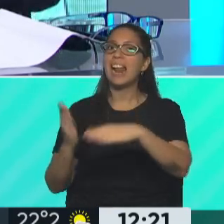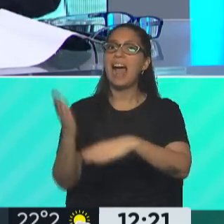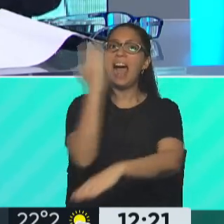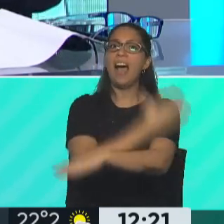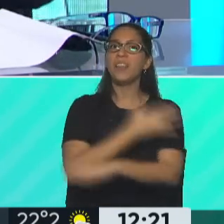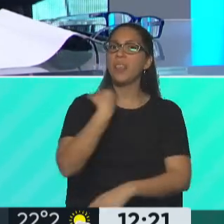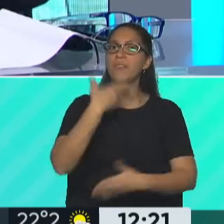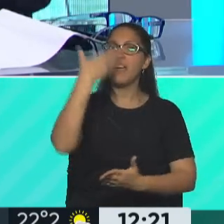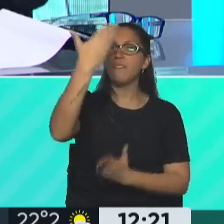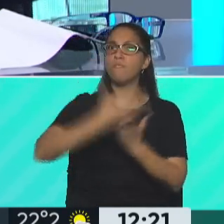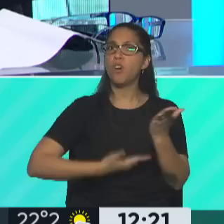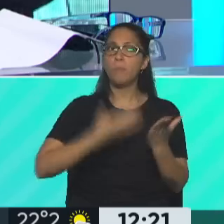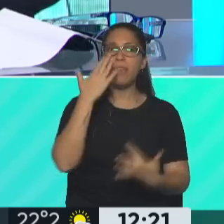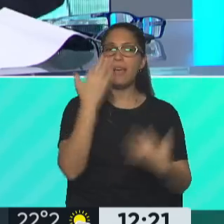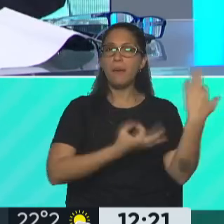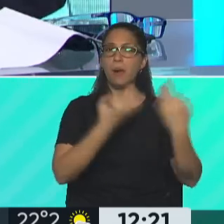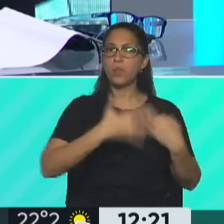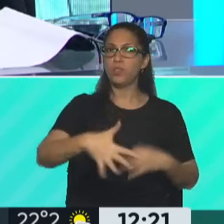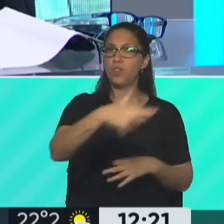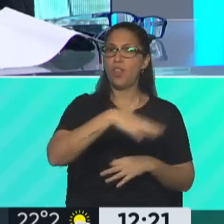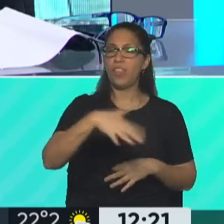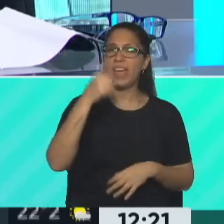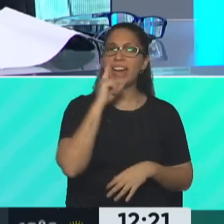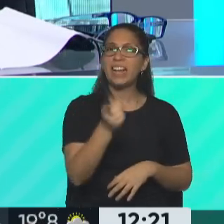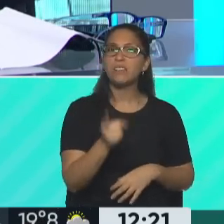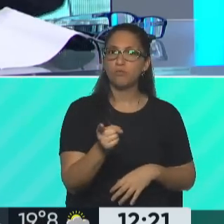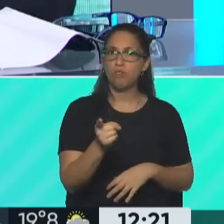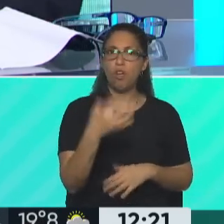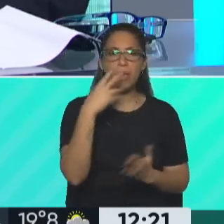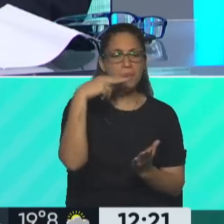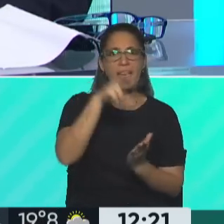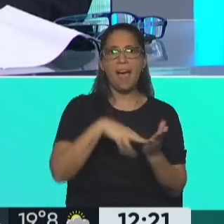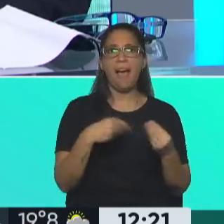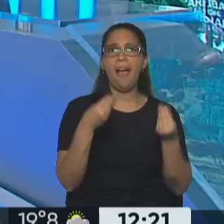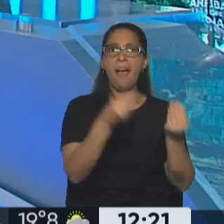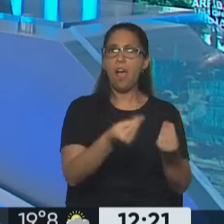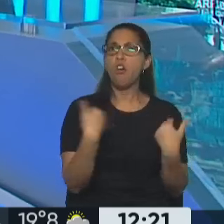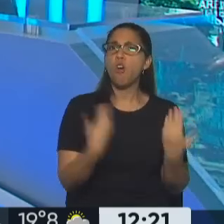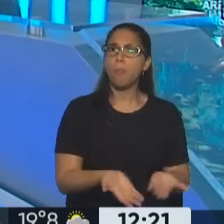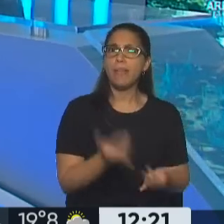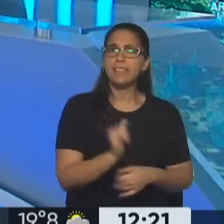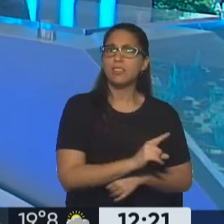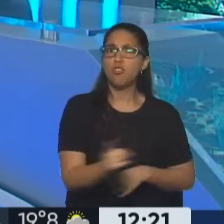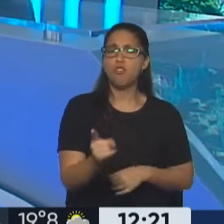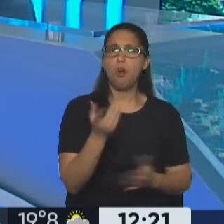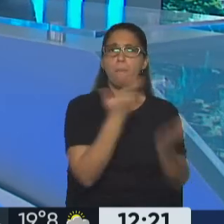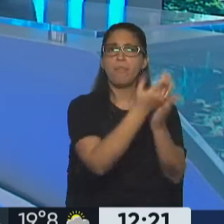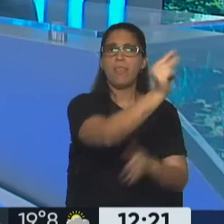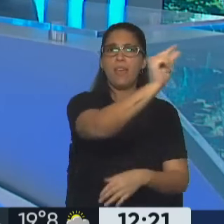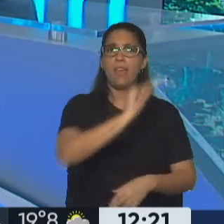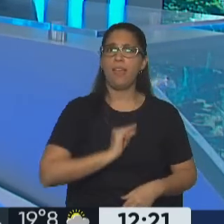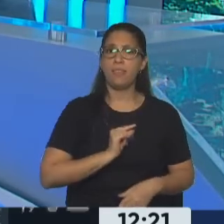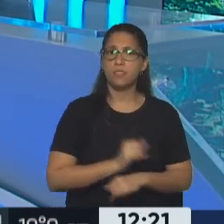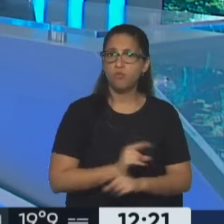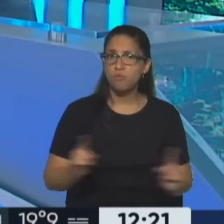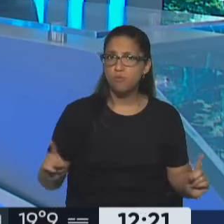un informe de evaluación de los probables riesgos. Claro, la conveniencia o no de solicitar ese dinero, eso es. Sí,